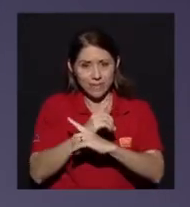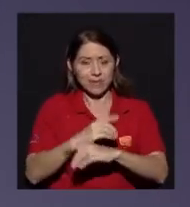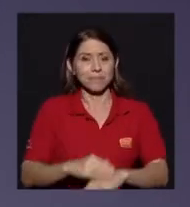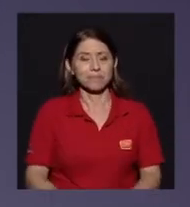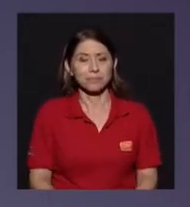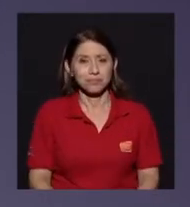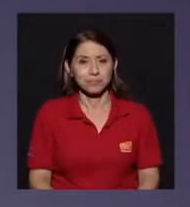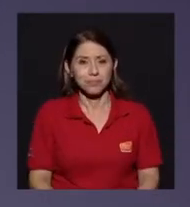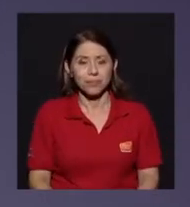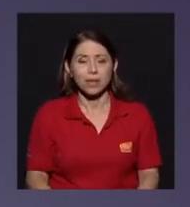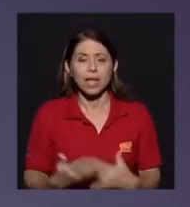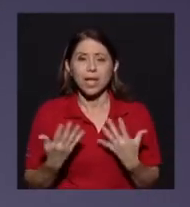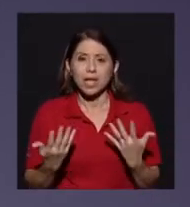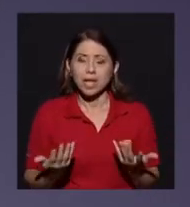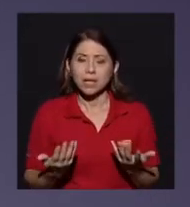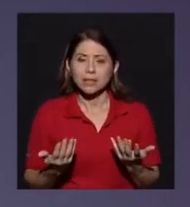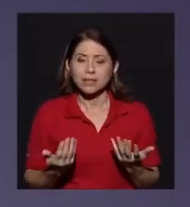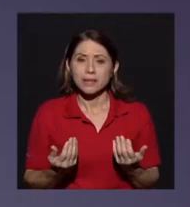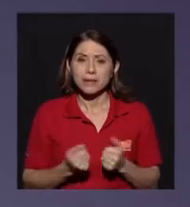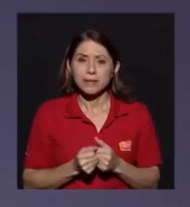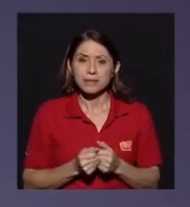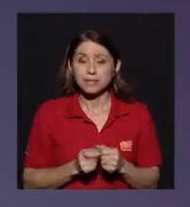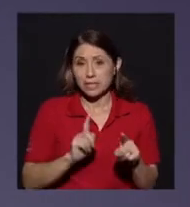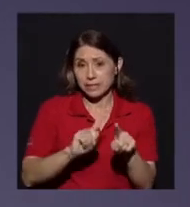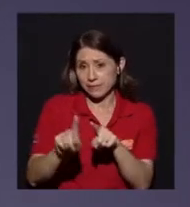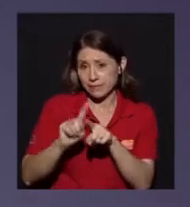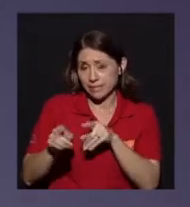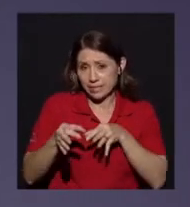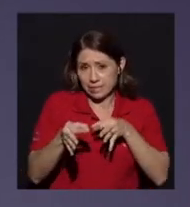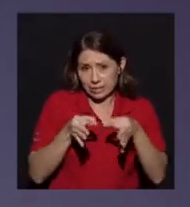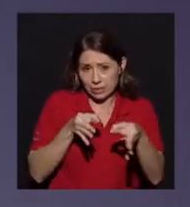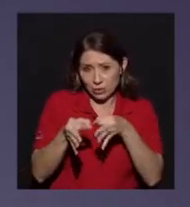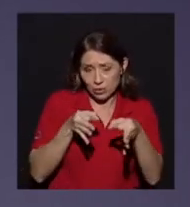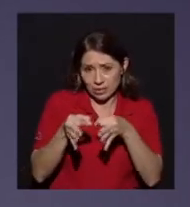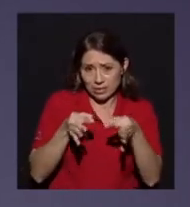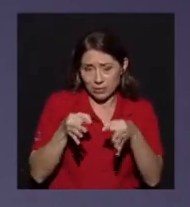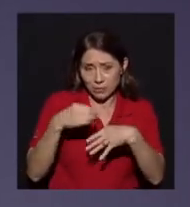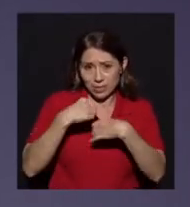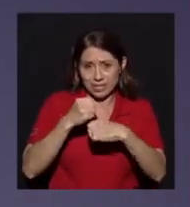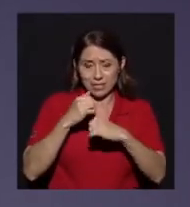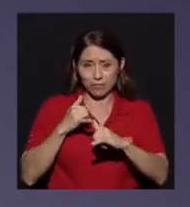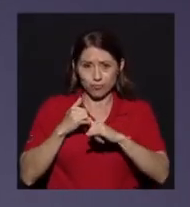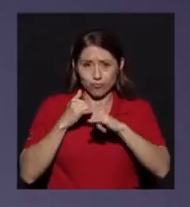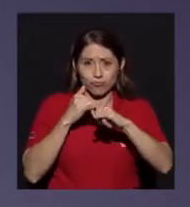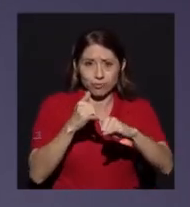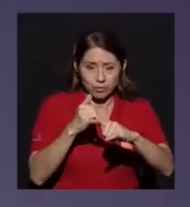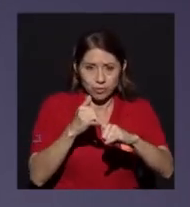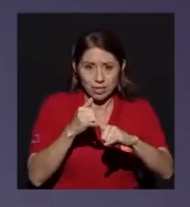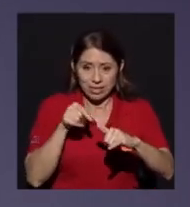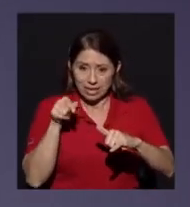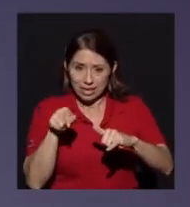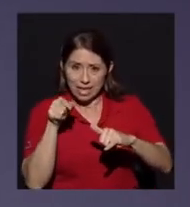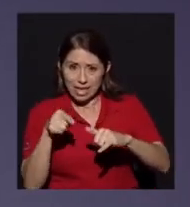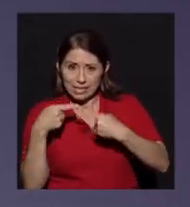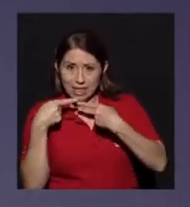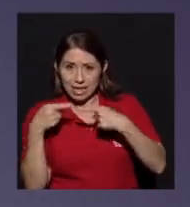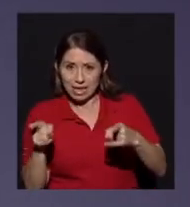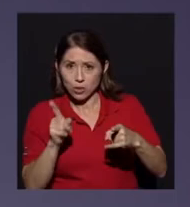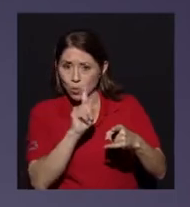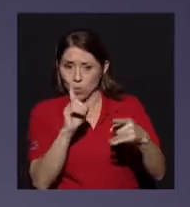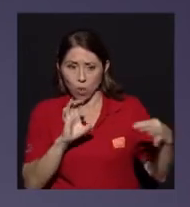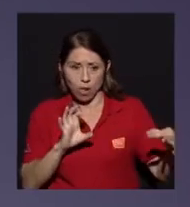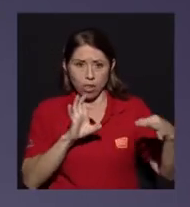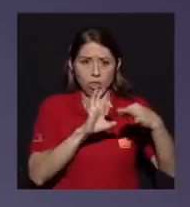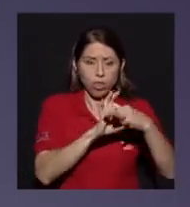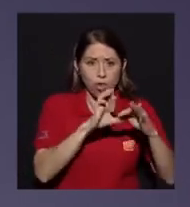entre las argumentos de esa acción de inconstitucionalidad está el